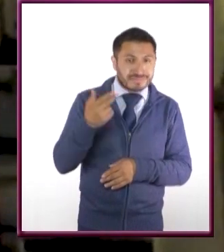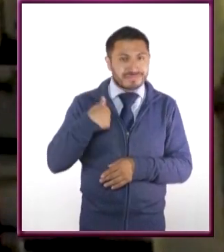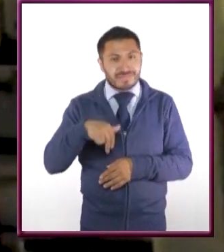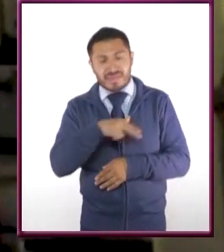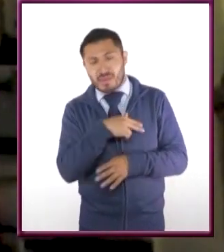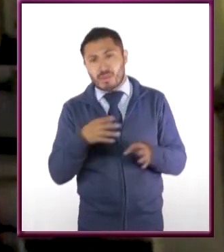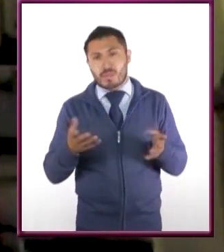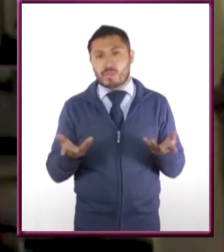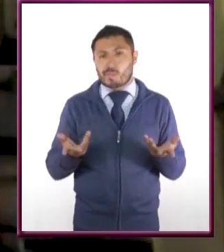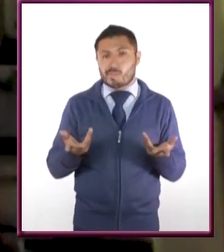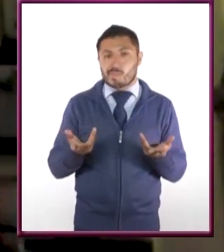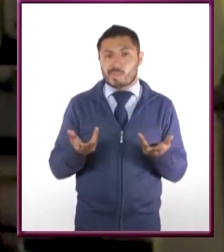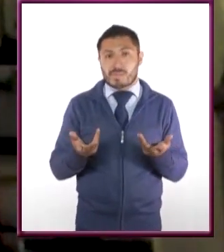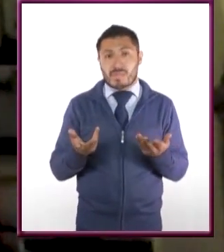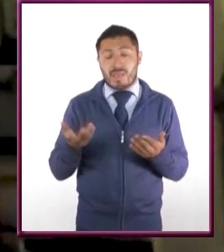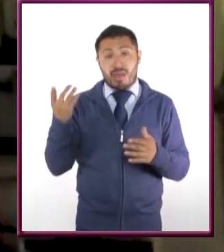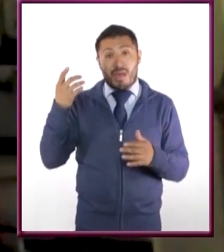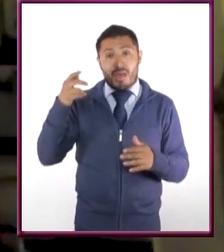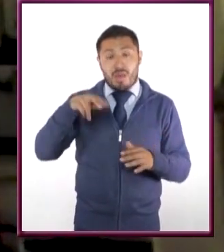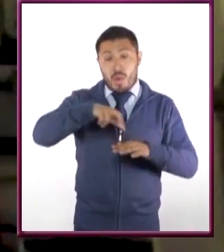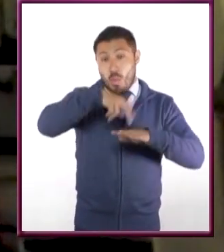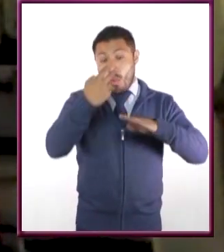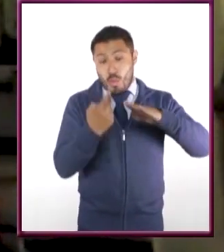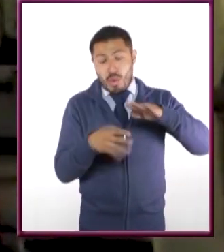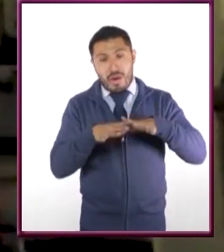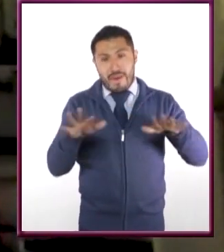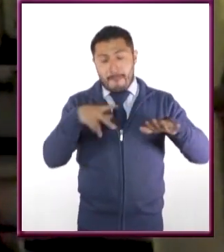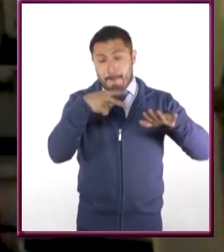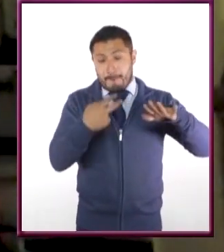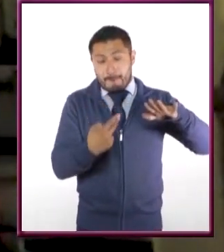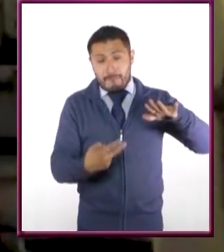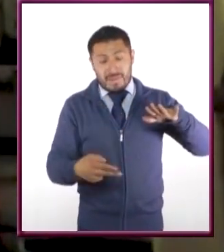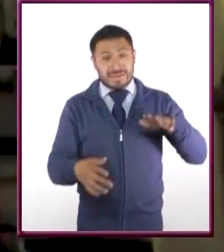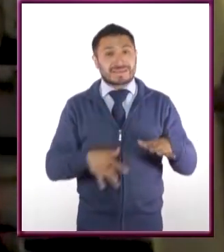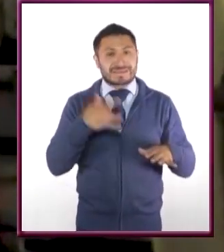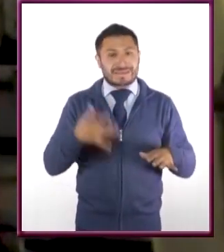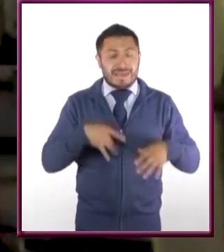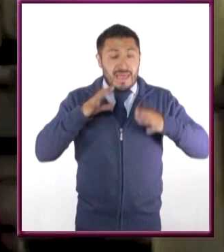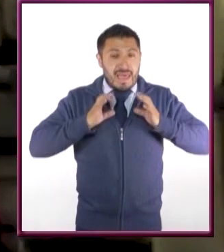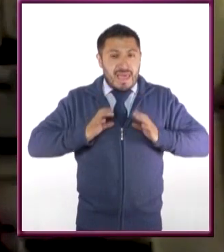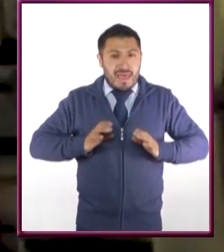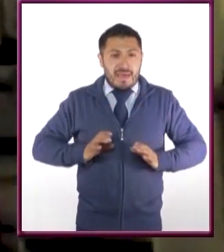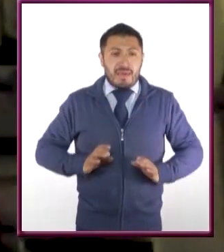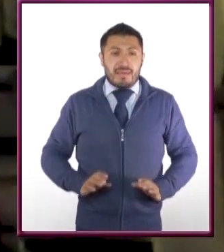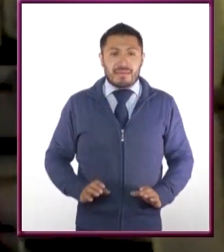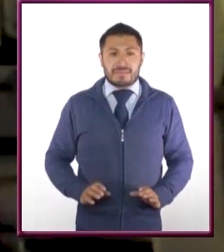entramos hacia adentro del mar, pues sentimos cómo nuestro organismo está